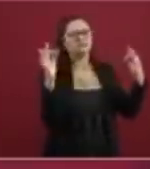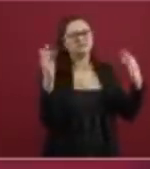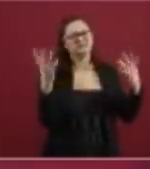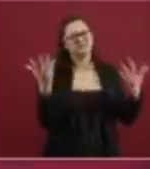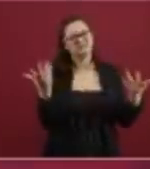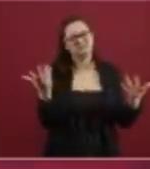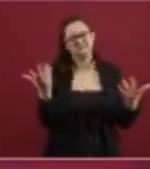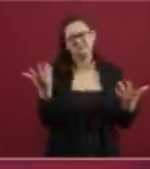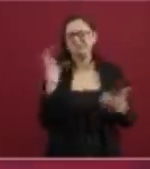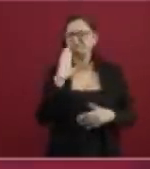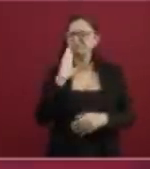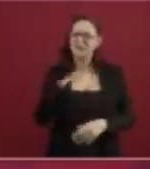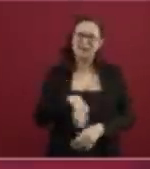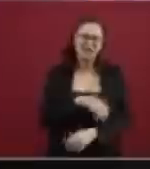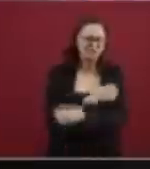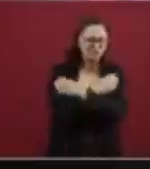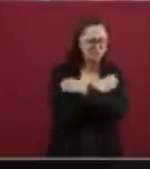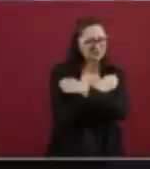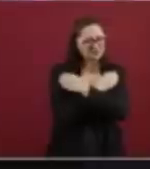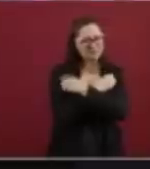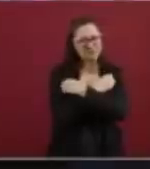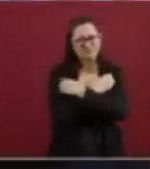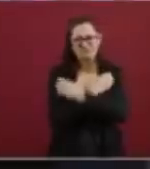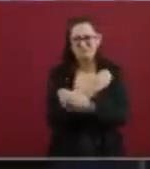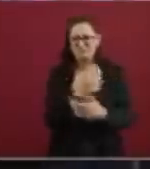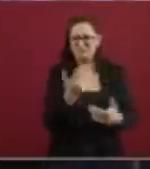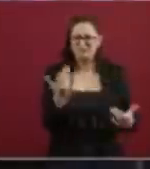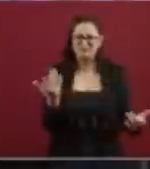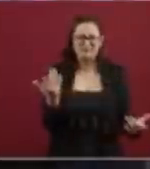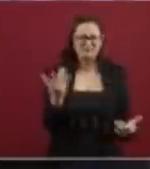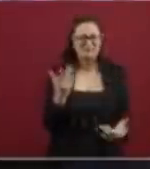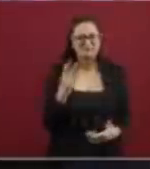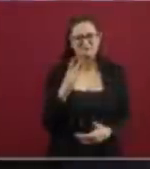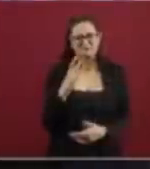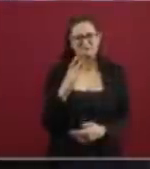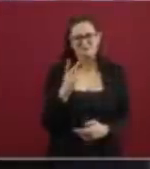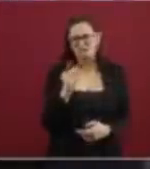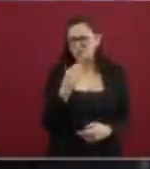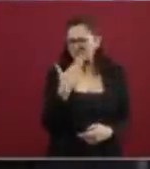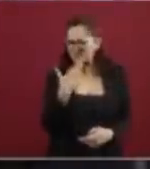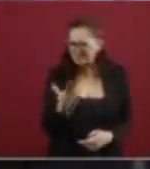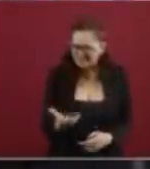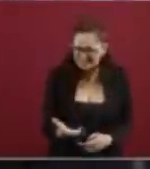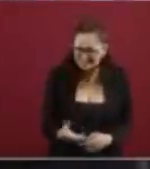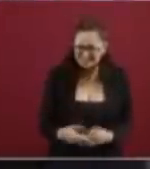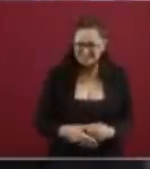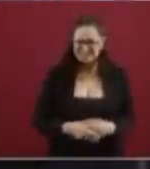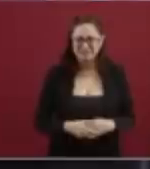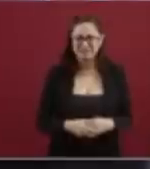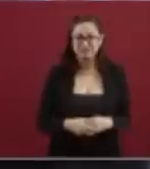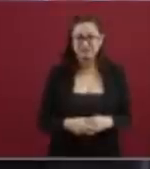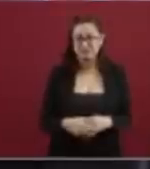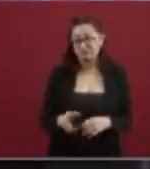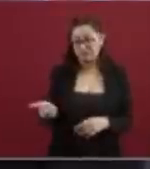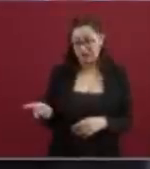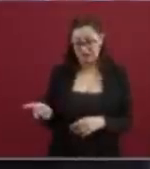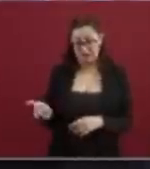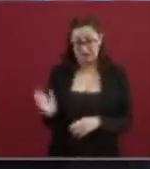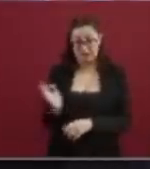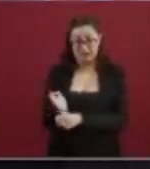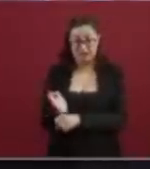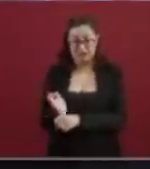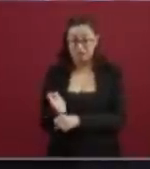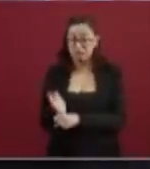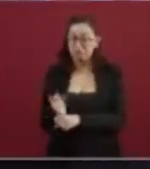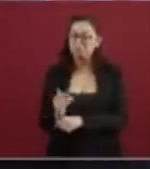gusto, es algo no adecuado en el momento.